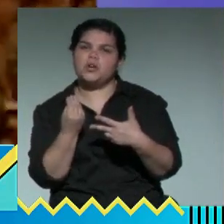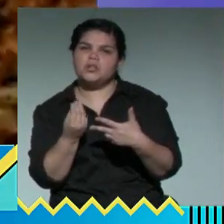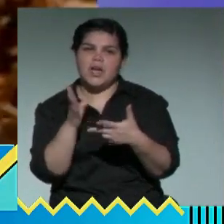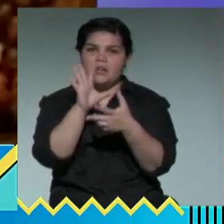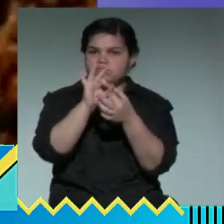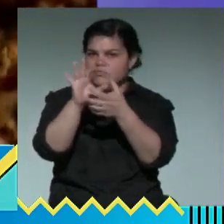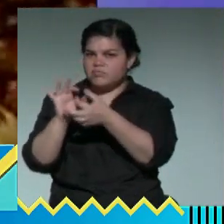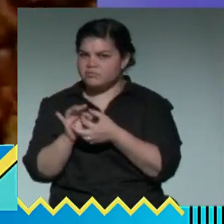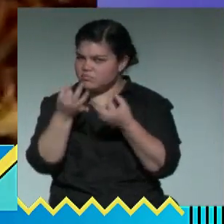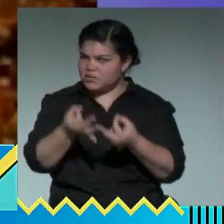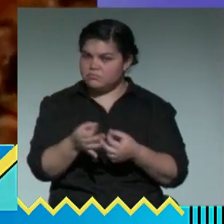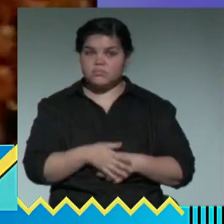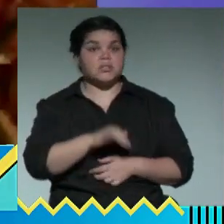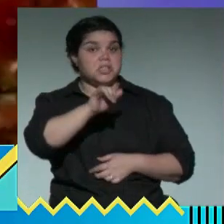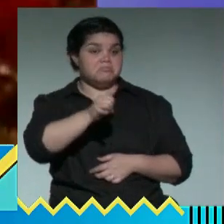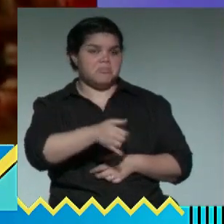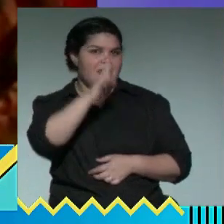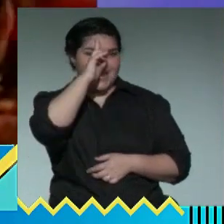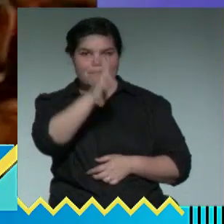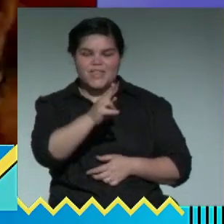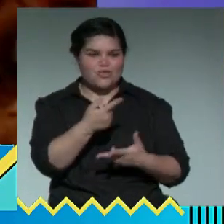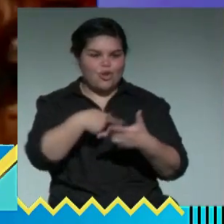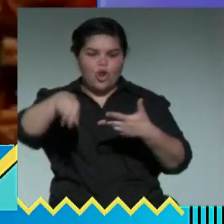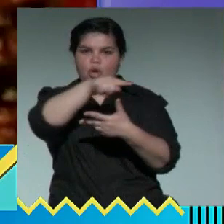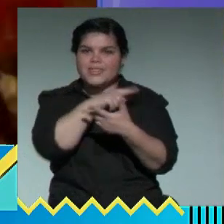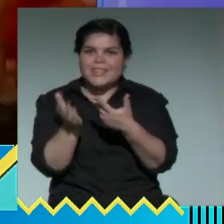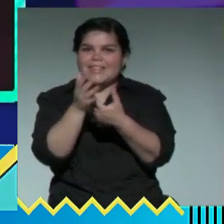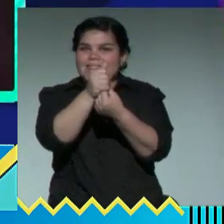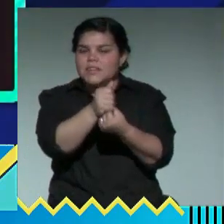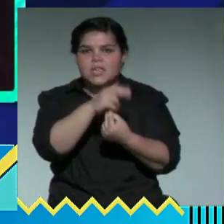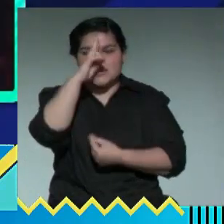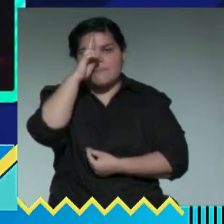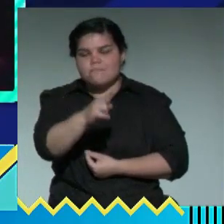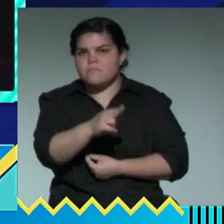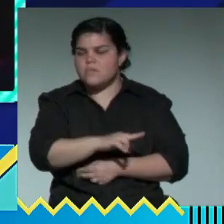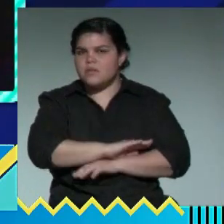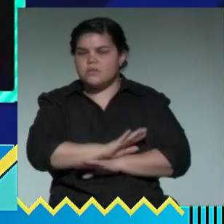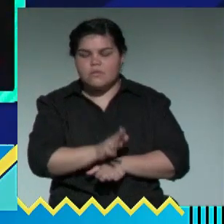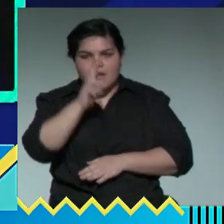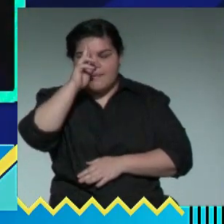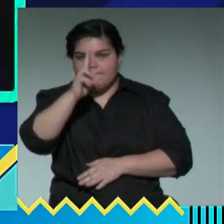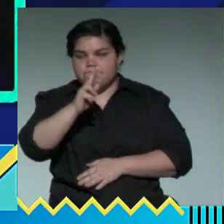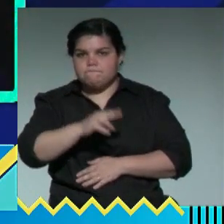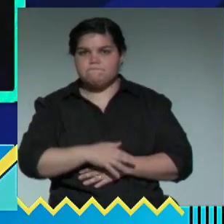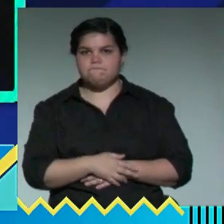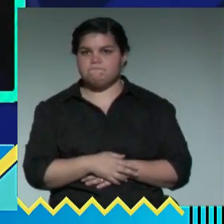mucha seriedad, mucho respeto. Uh-huh. Mucho respeto entre cada uno, muchísimo respeto, ¿viste? Así